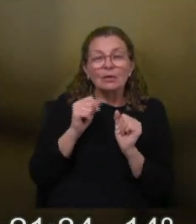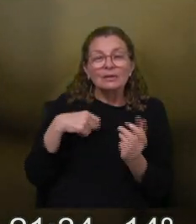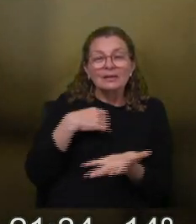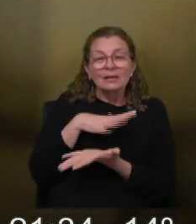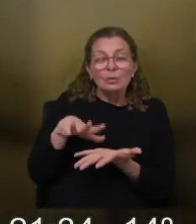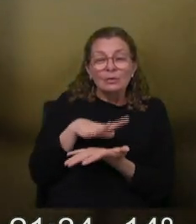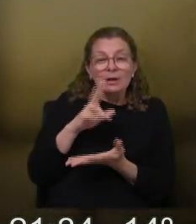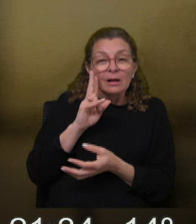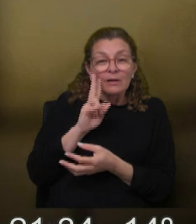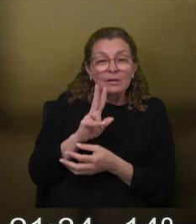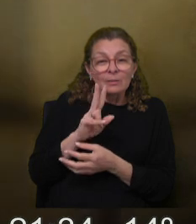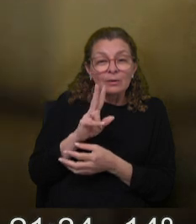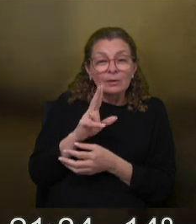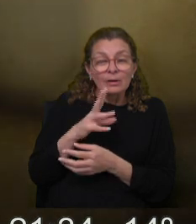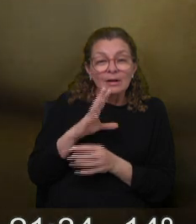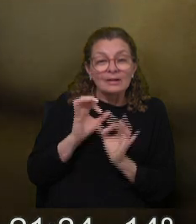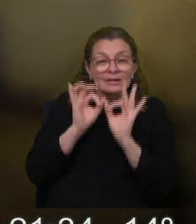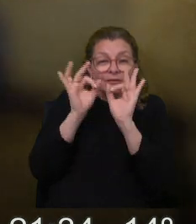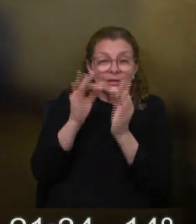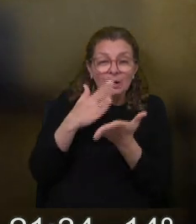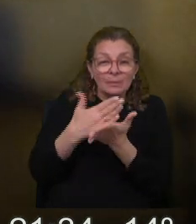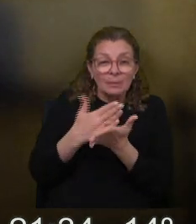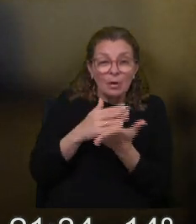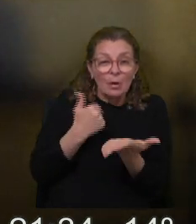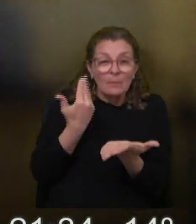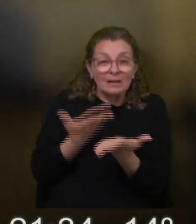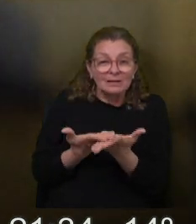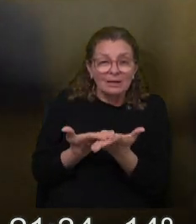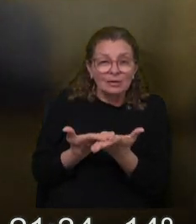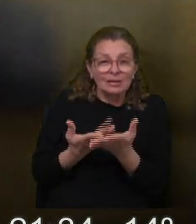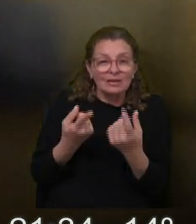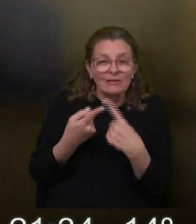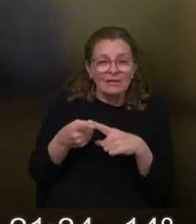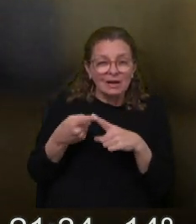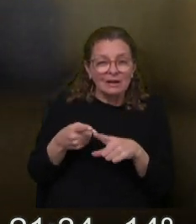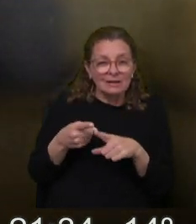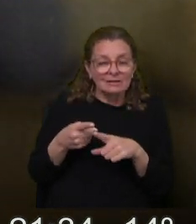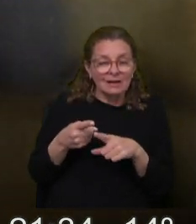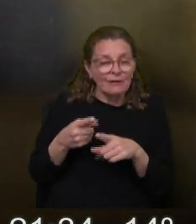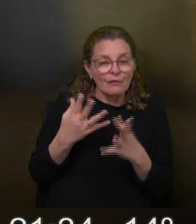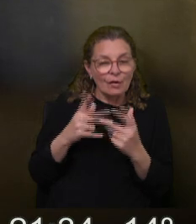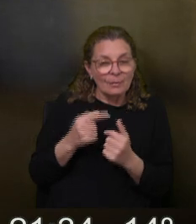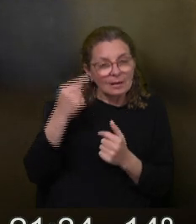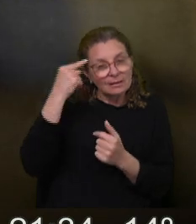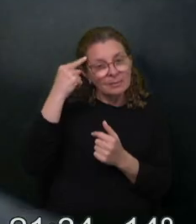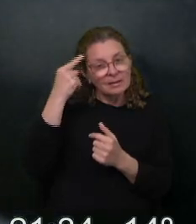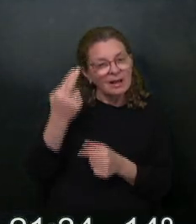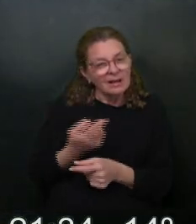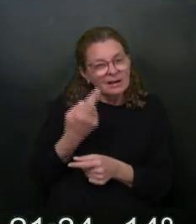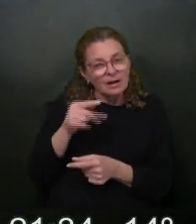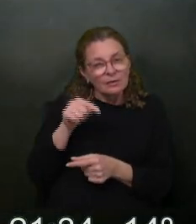que son las que vivimos, solo que llevándolas tal vez al extremo o planteándolas desde otro, con algún elemento extraño que nos hace pensar, mirá qué raro